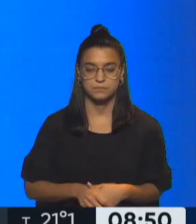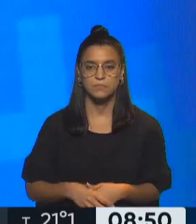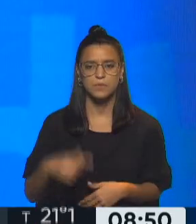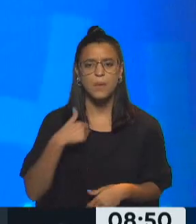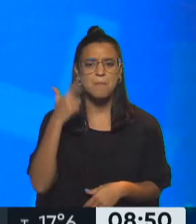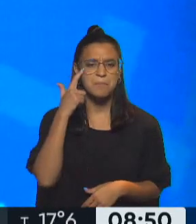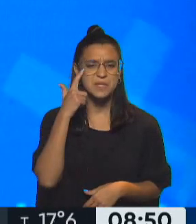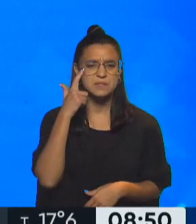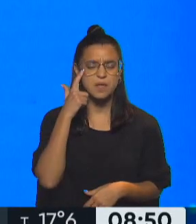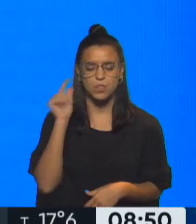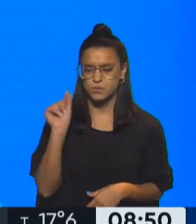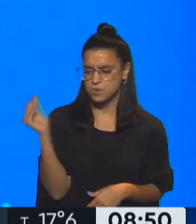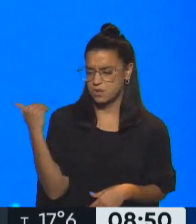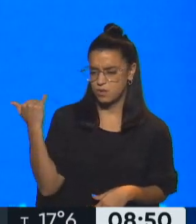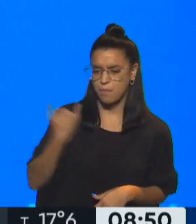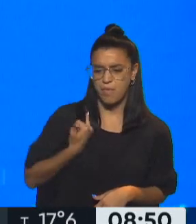estaba pensando recién lo que me dijo el gallego.